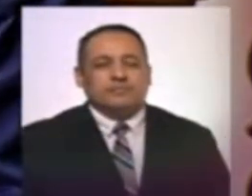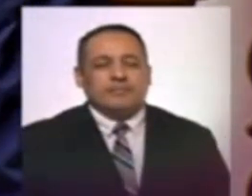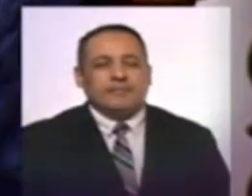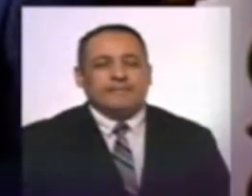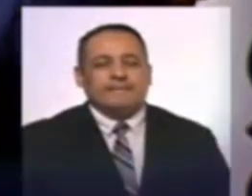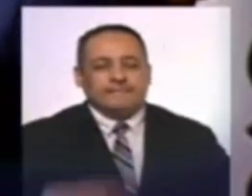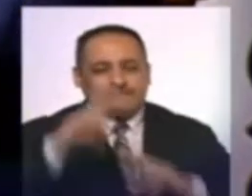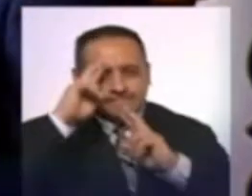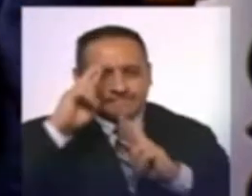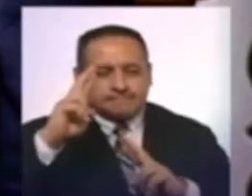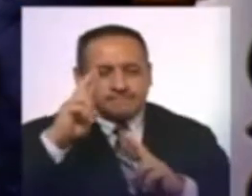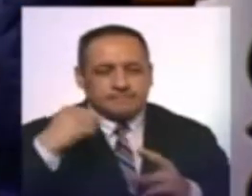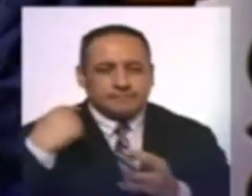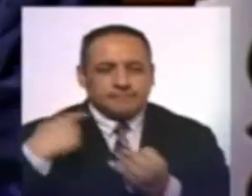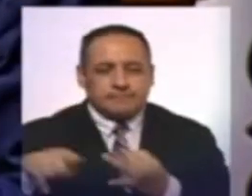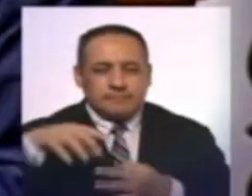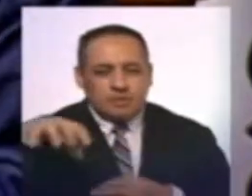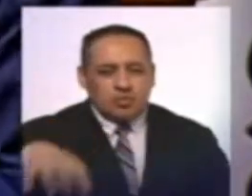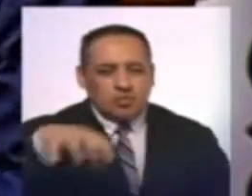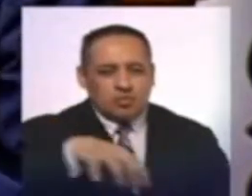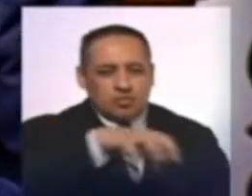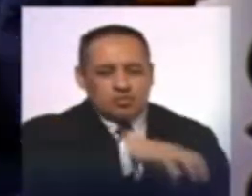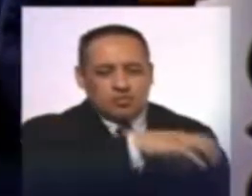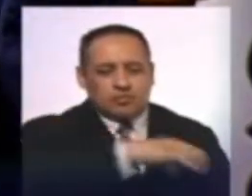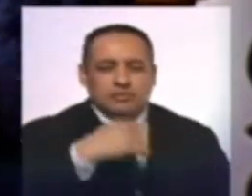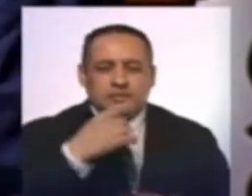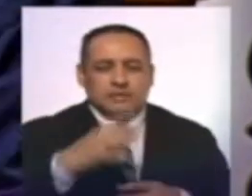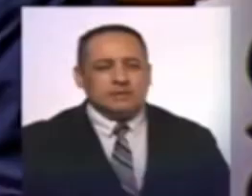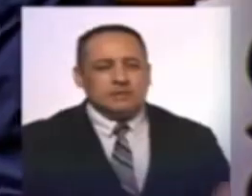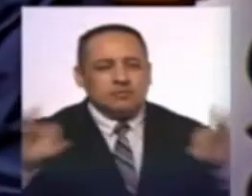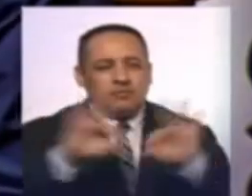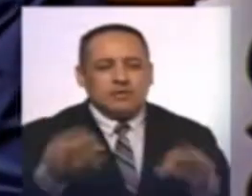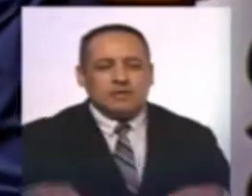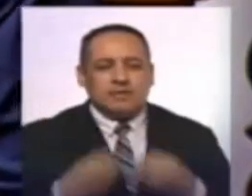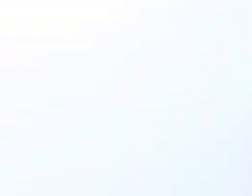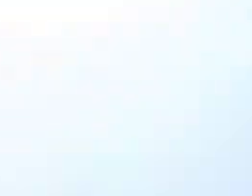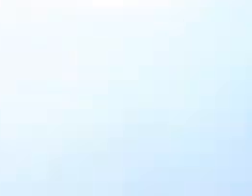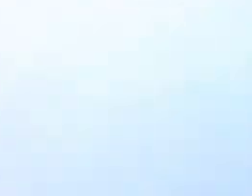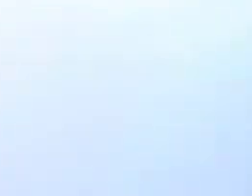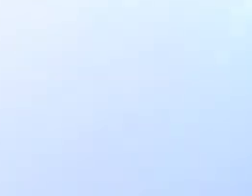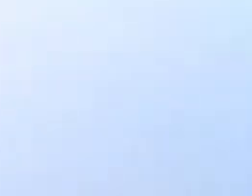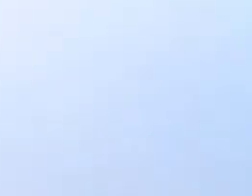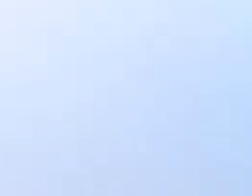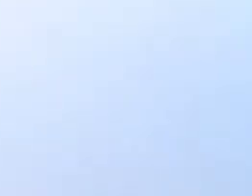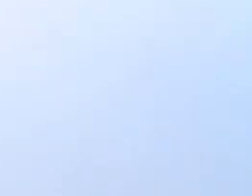Somos JF Digital, informó José Fernández para más noticias de política y actualidad peruana.